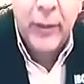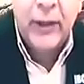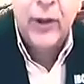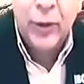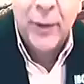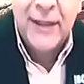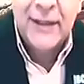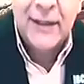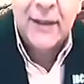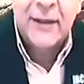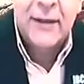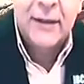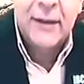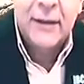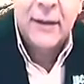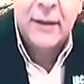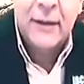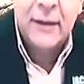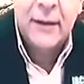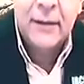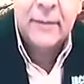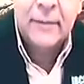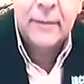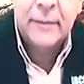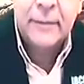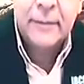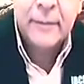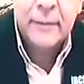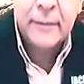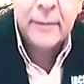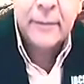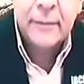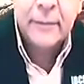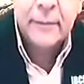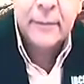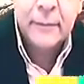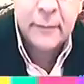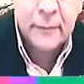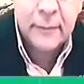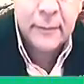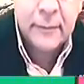por su intermedio a todo el país. Señor Rodríguez, hablemos del decreto